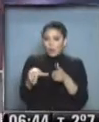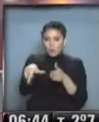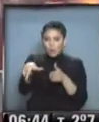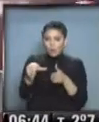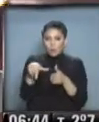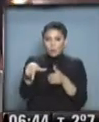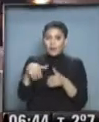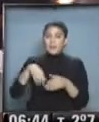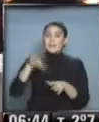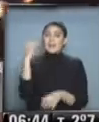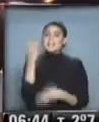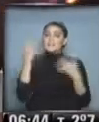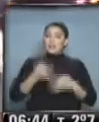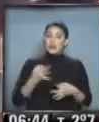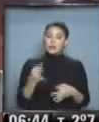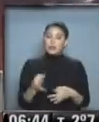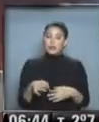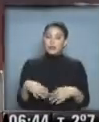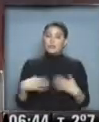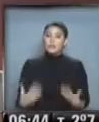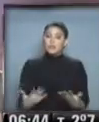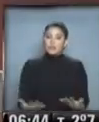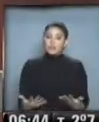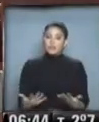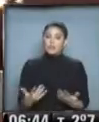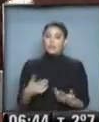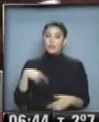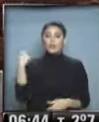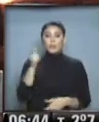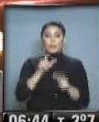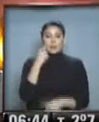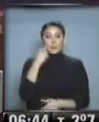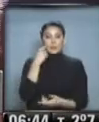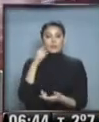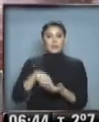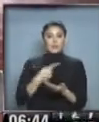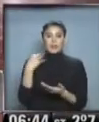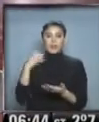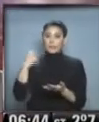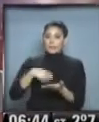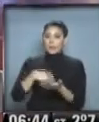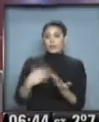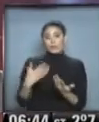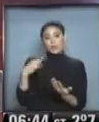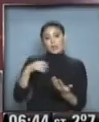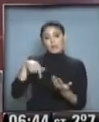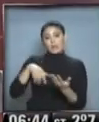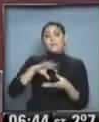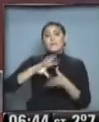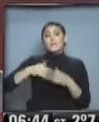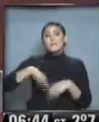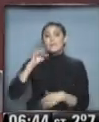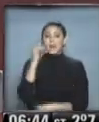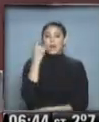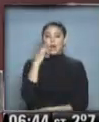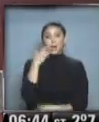son mucho más seguras, y por supuesto que los contribuyentes de Buenos Aires han tenido que pagar. Entonces, bueno, hay que utilizarlas por una razón de comodidad y